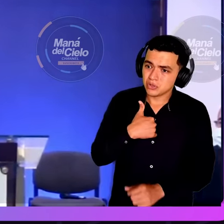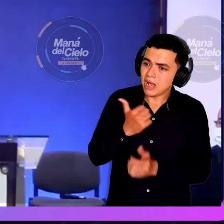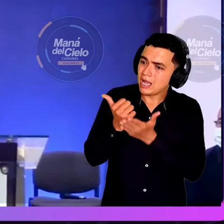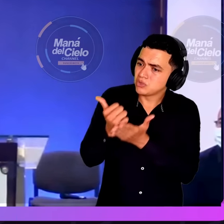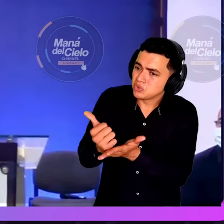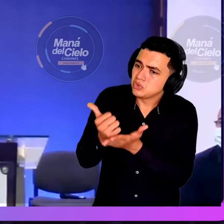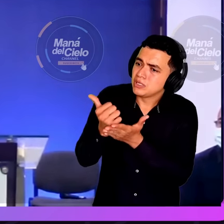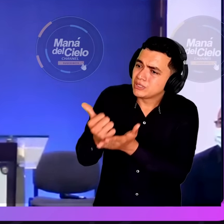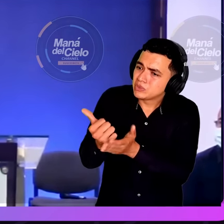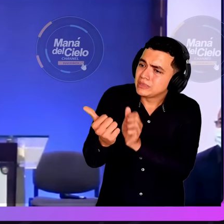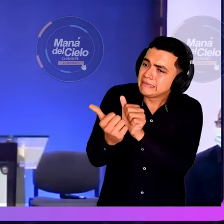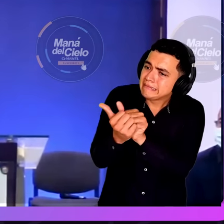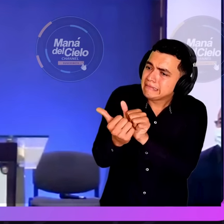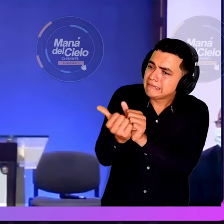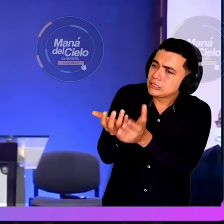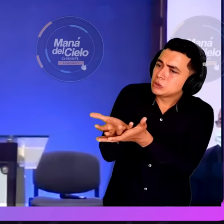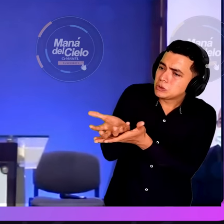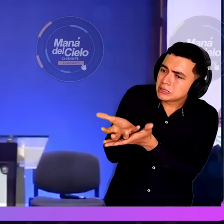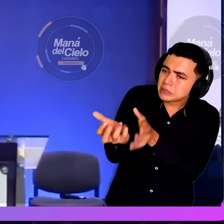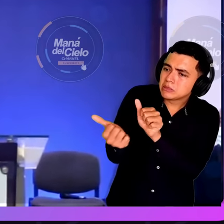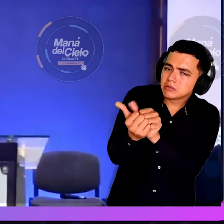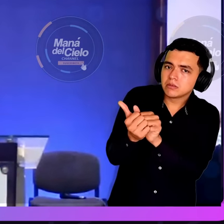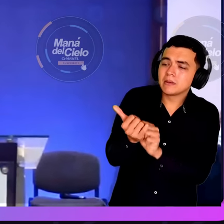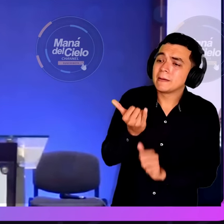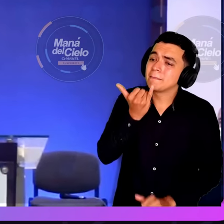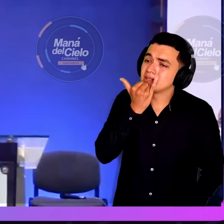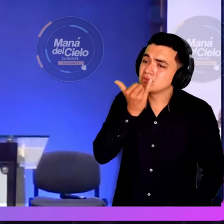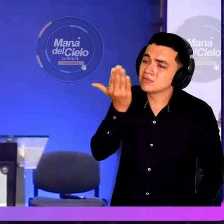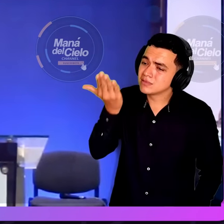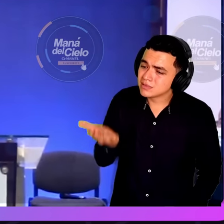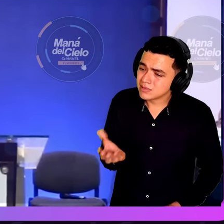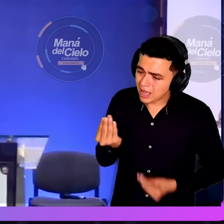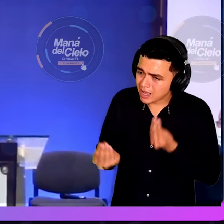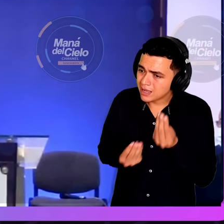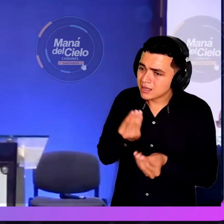pintada. Yo estaba sentada cuando la vi. Yo